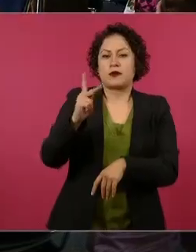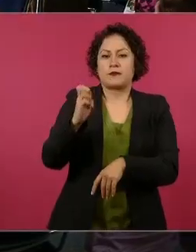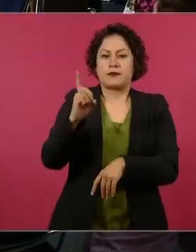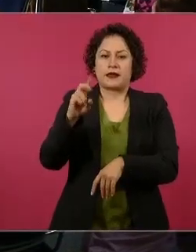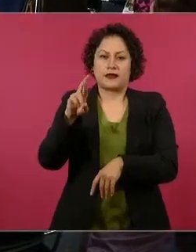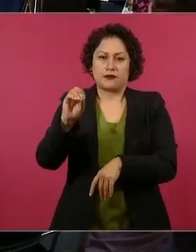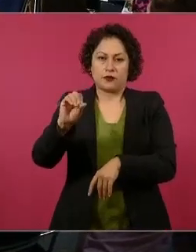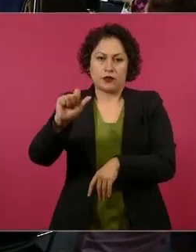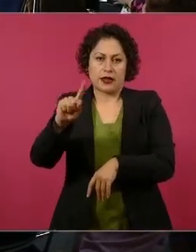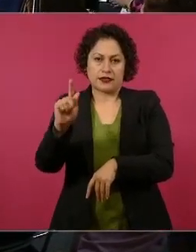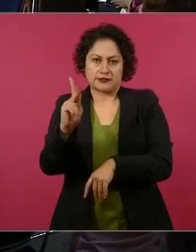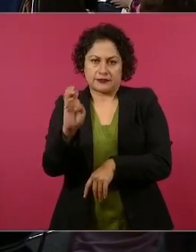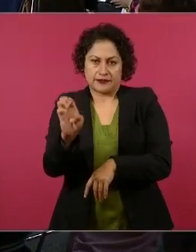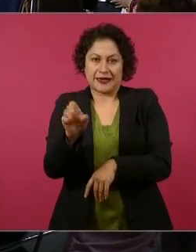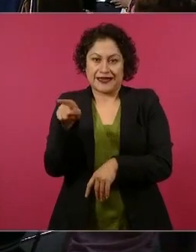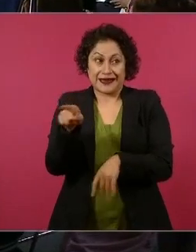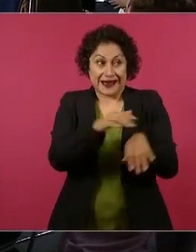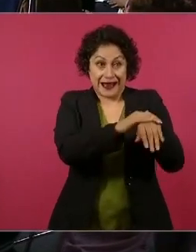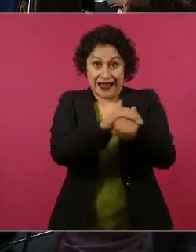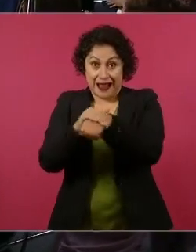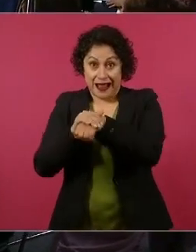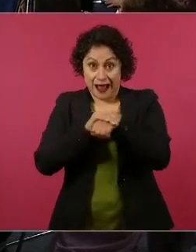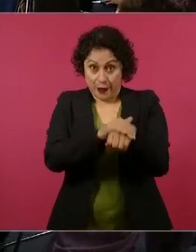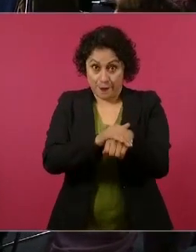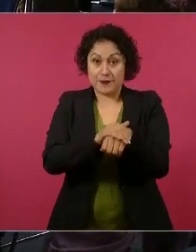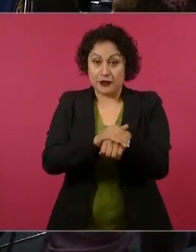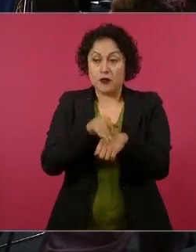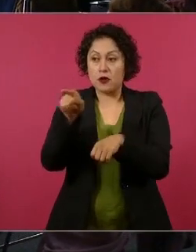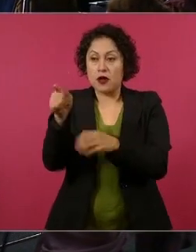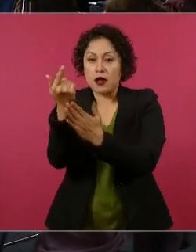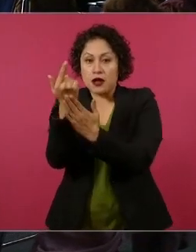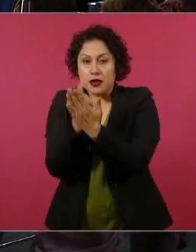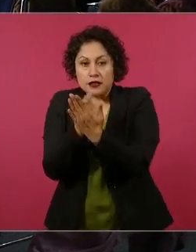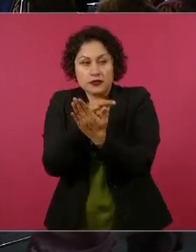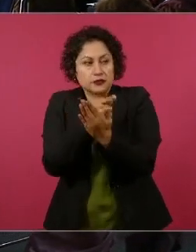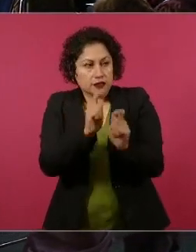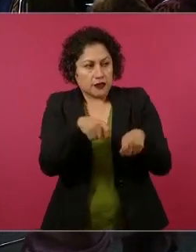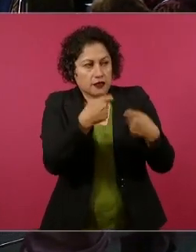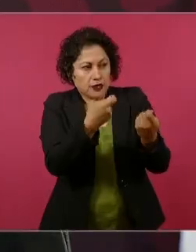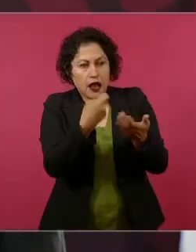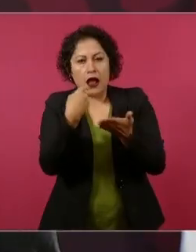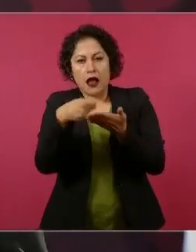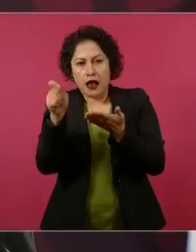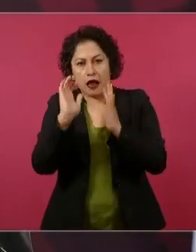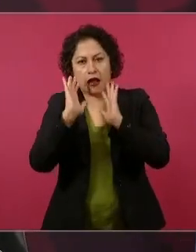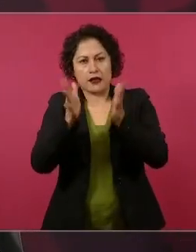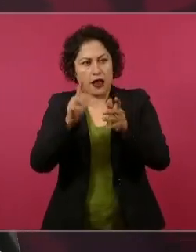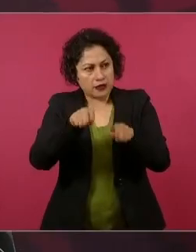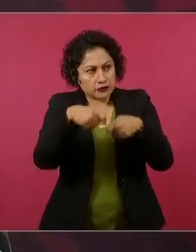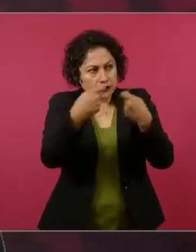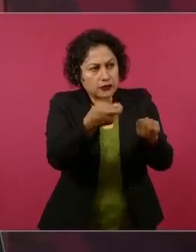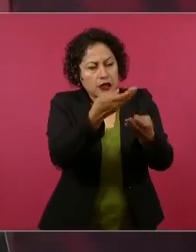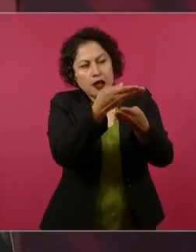palomear a quién le tocaba un banco, a quién le tocaba una empresa. Todo esto por los jóvenes,